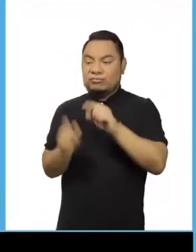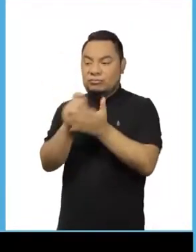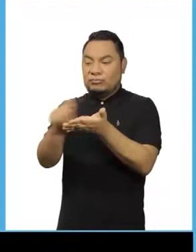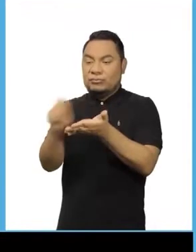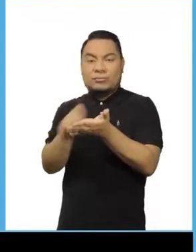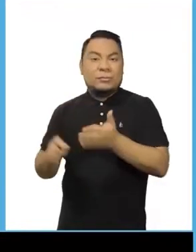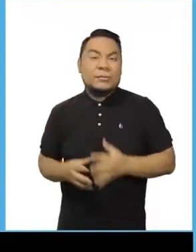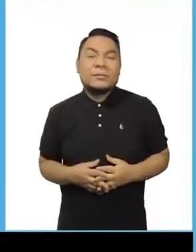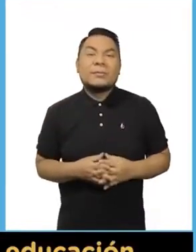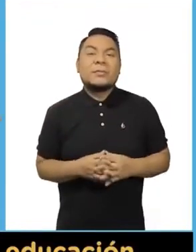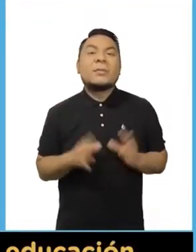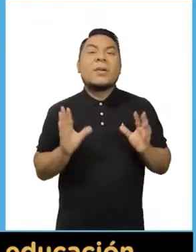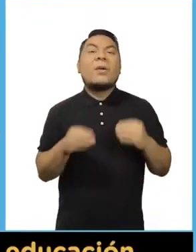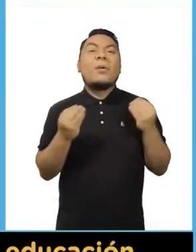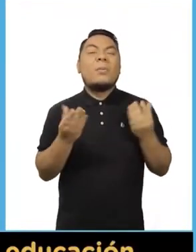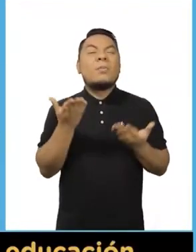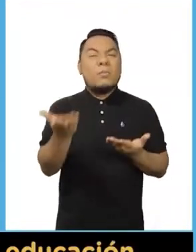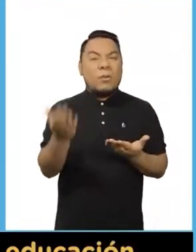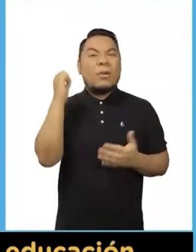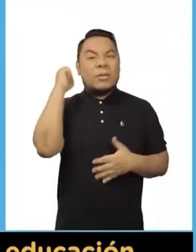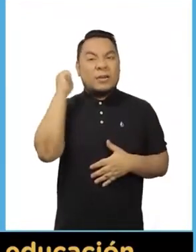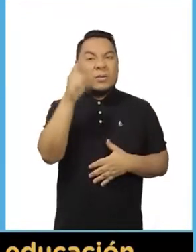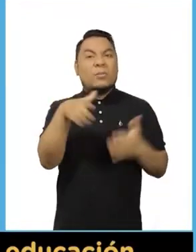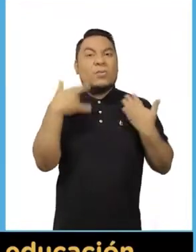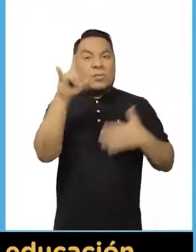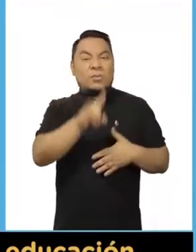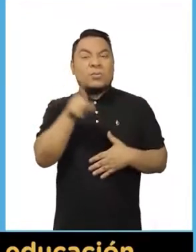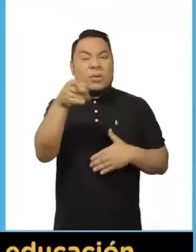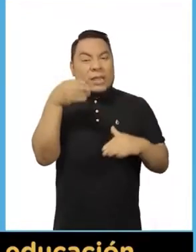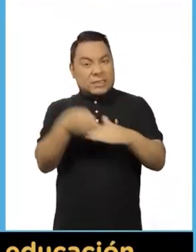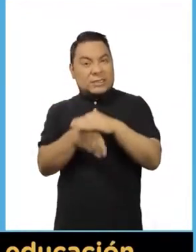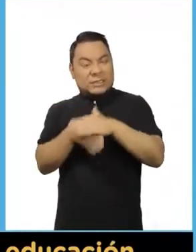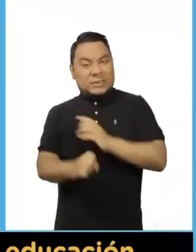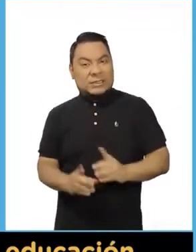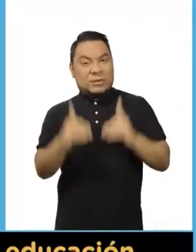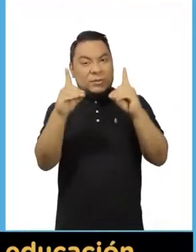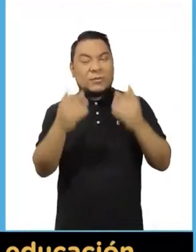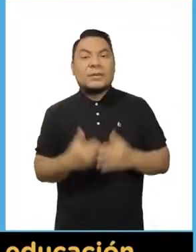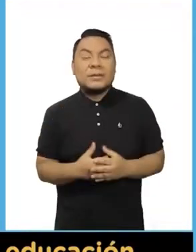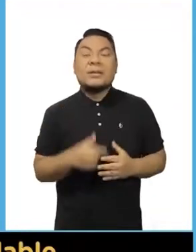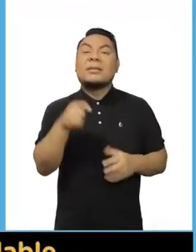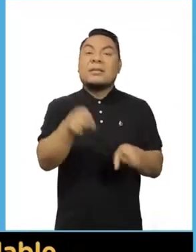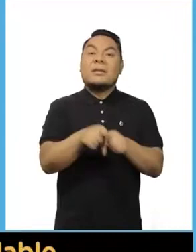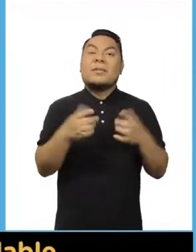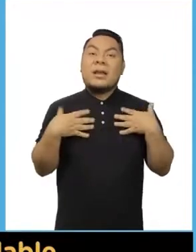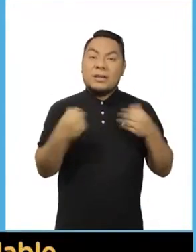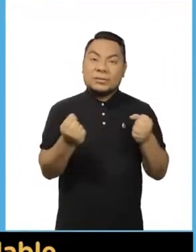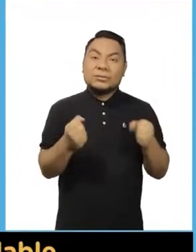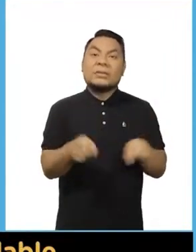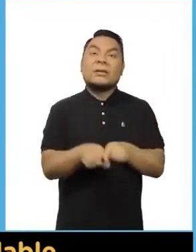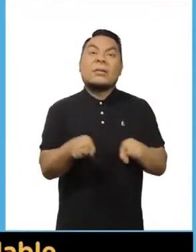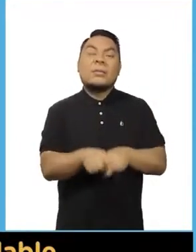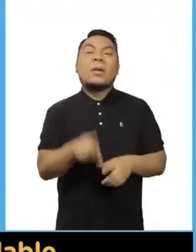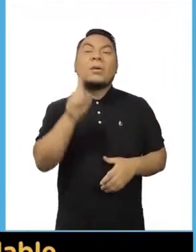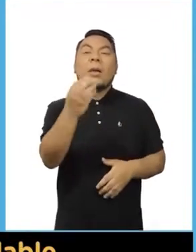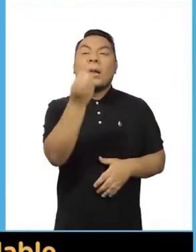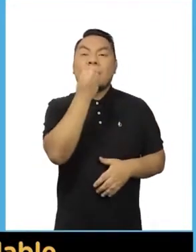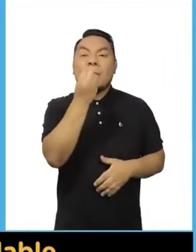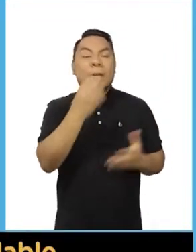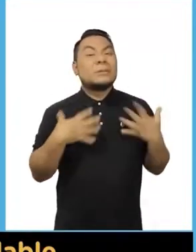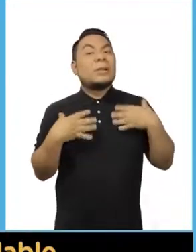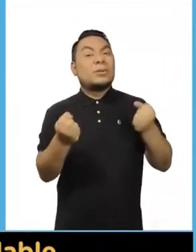derecho. Como derechos, puedes usar el acceso a la educación, a la salud y a